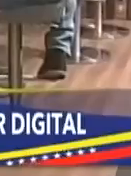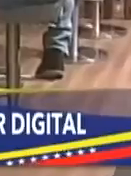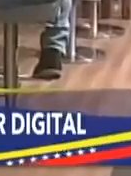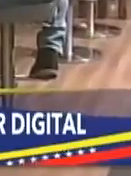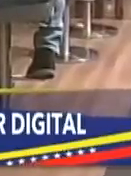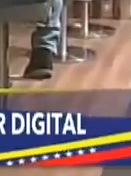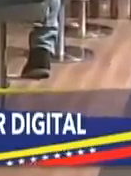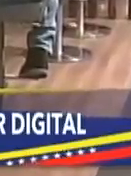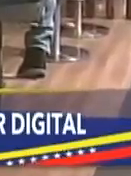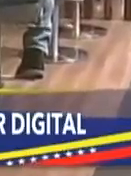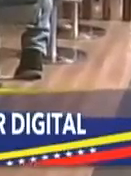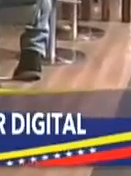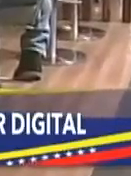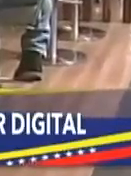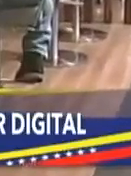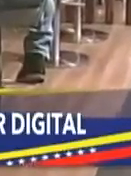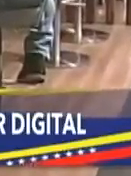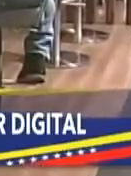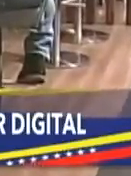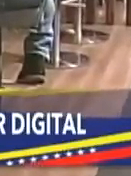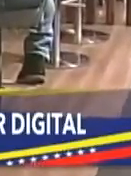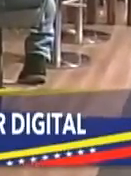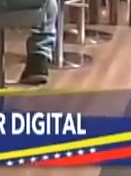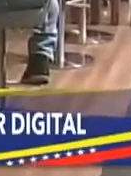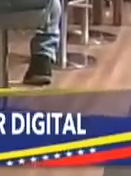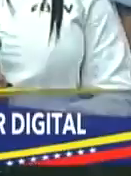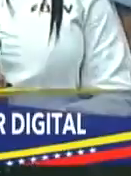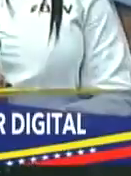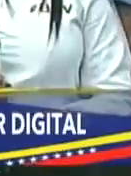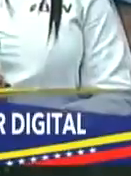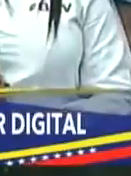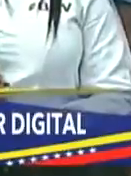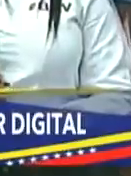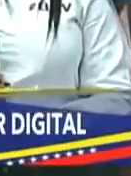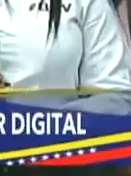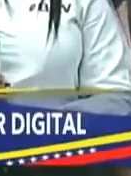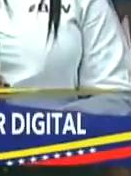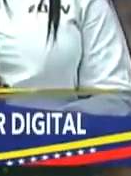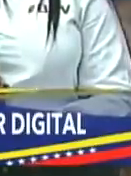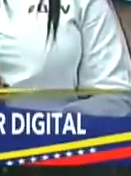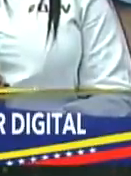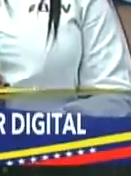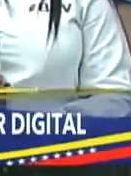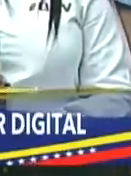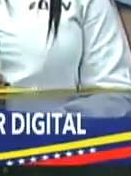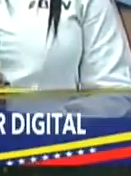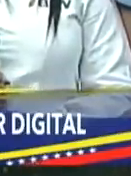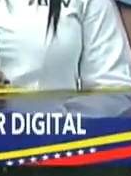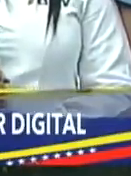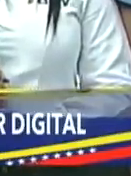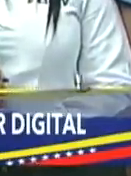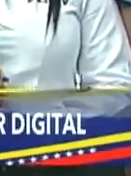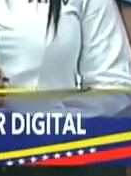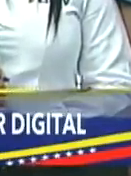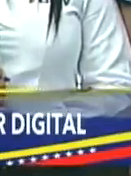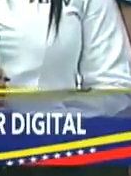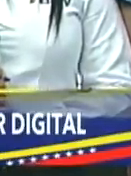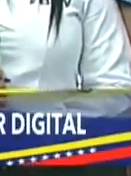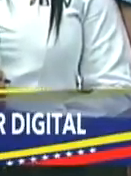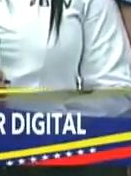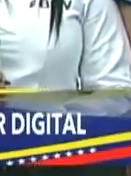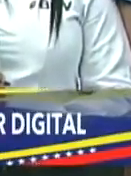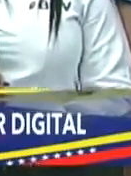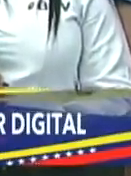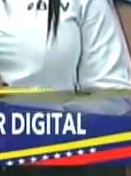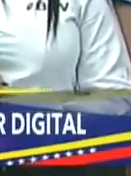emprendedores y emprendedoras y están pues con sus ferias, en todo lo que hacemos en Caracas, en las plazas, en los bulevares, en los parques.